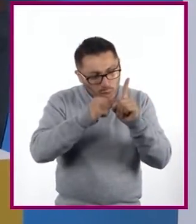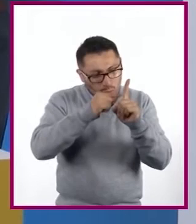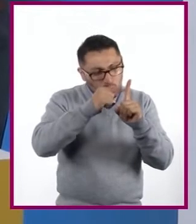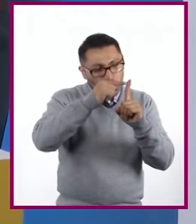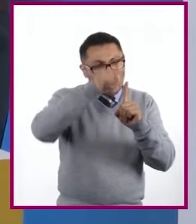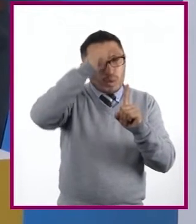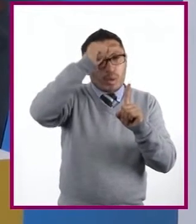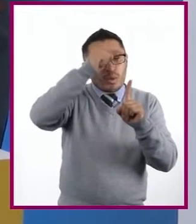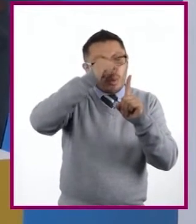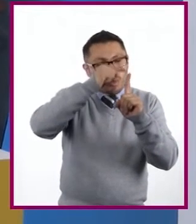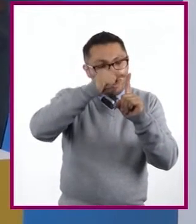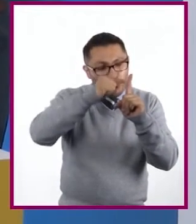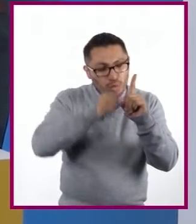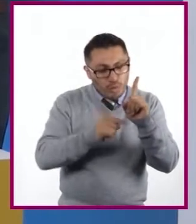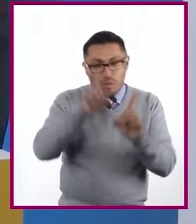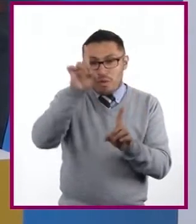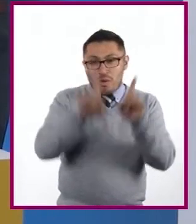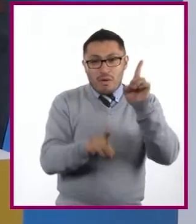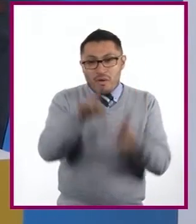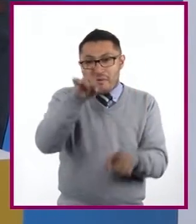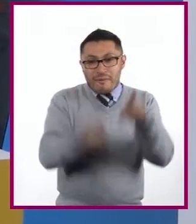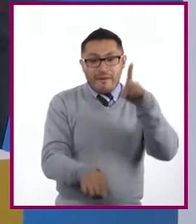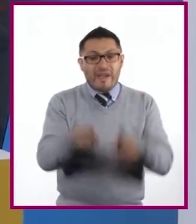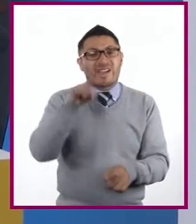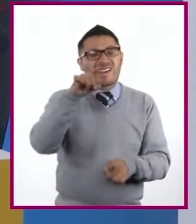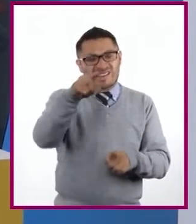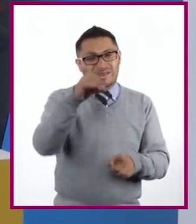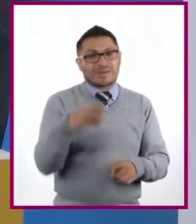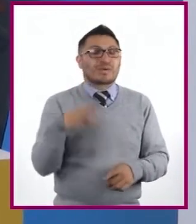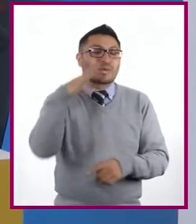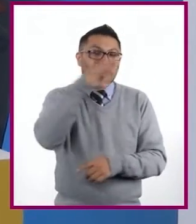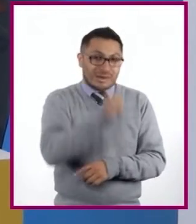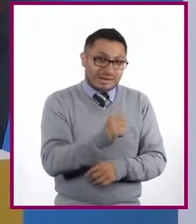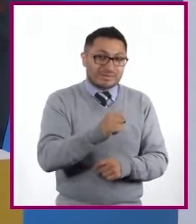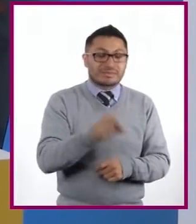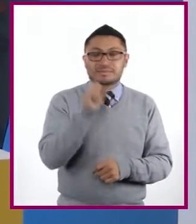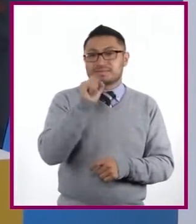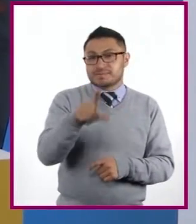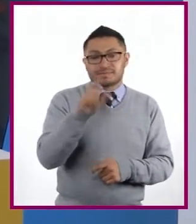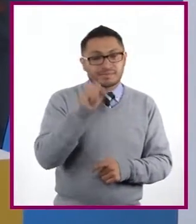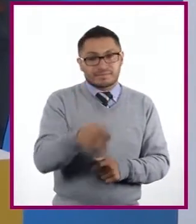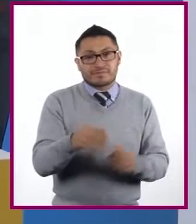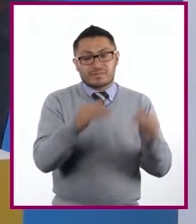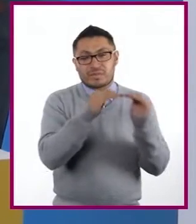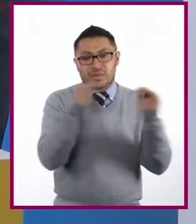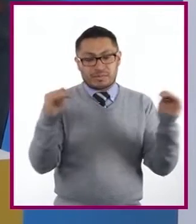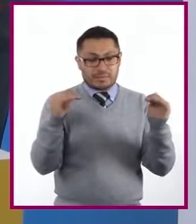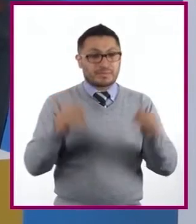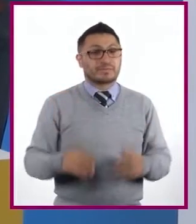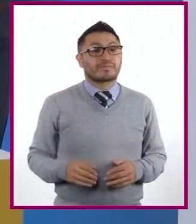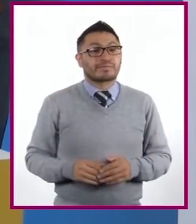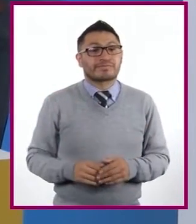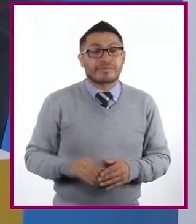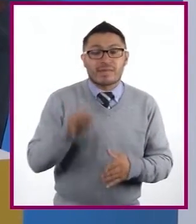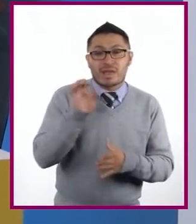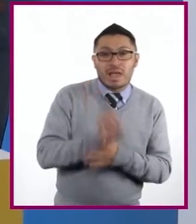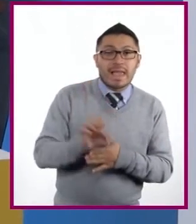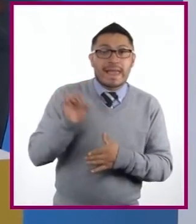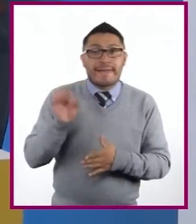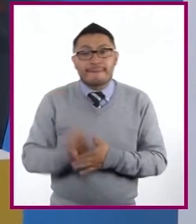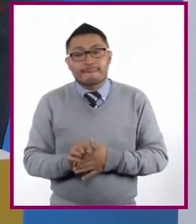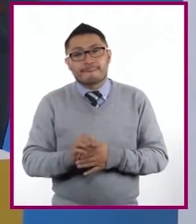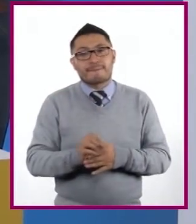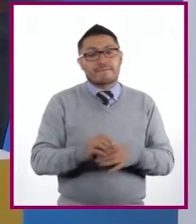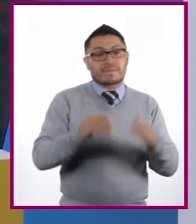dilata, alcanzando así el equilibrio térmico con el vidrio y al mismo tiempo con tu cuerpo. Entonces, maestro, ¿el